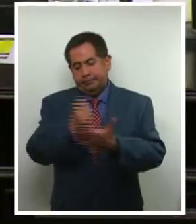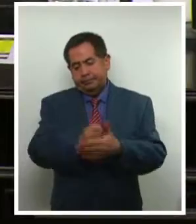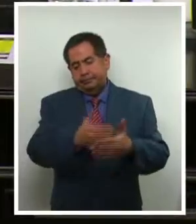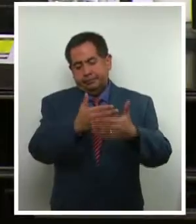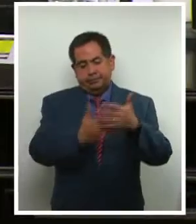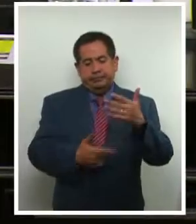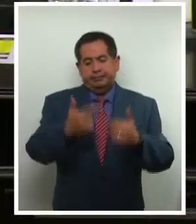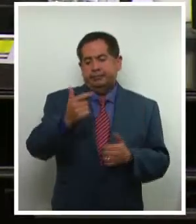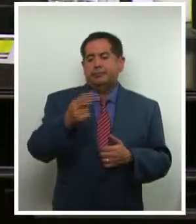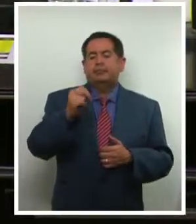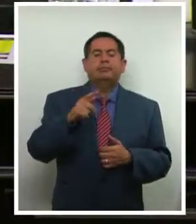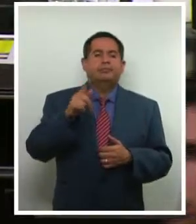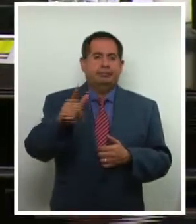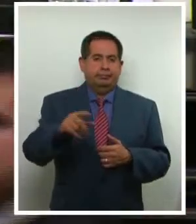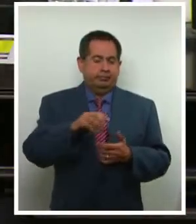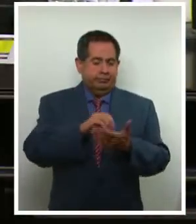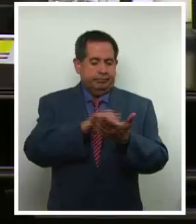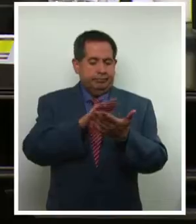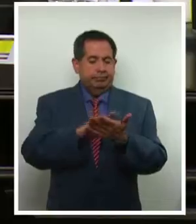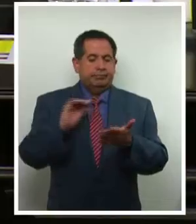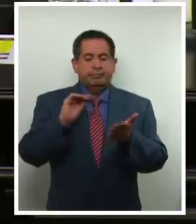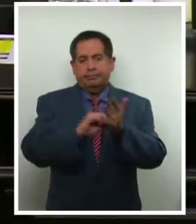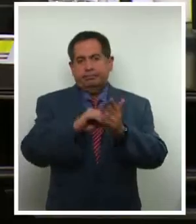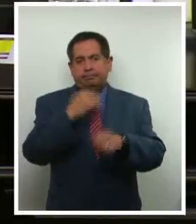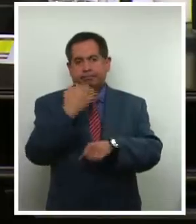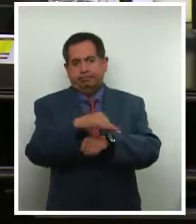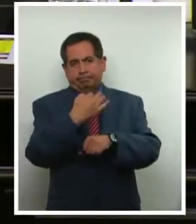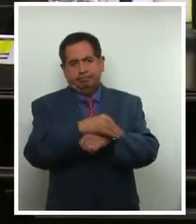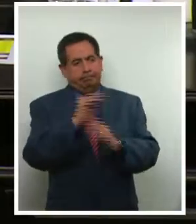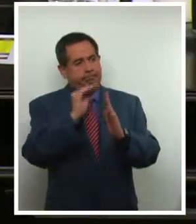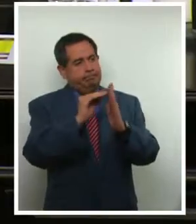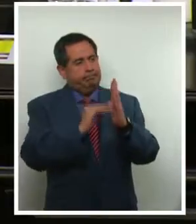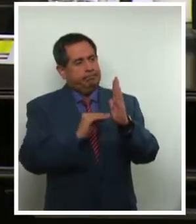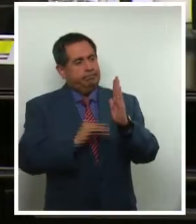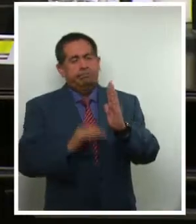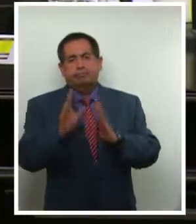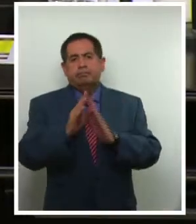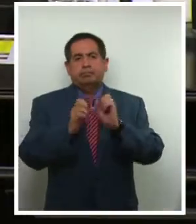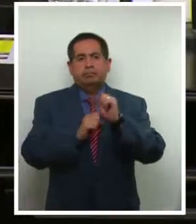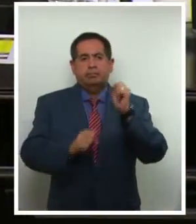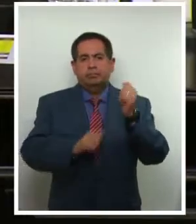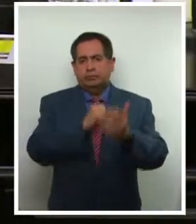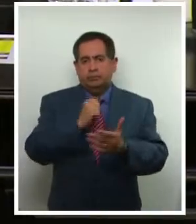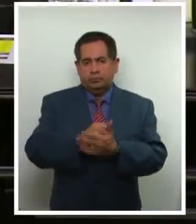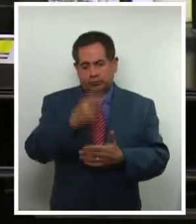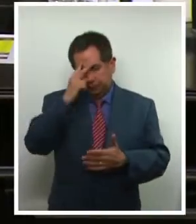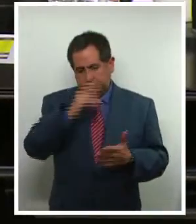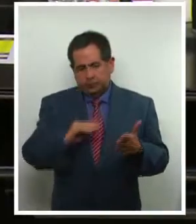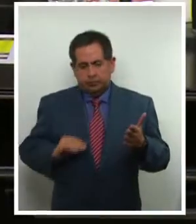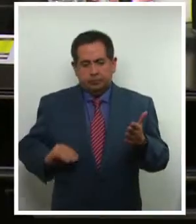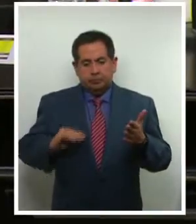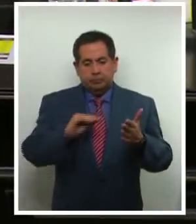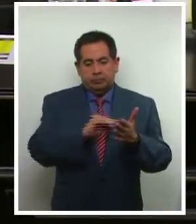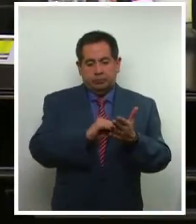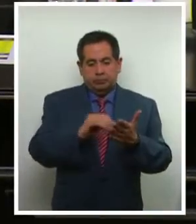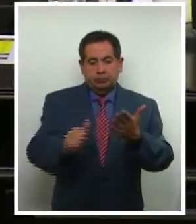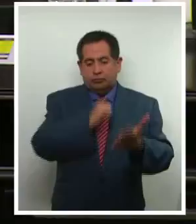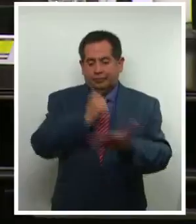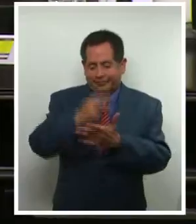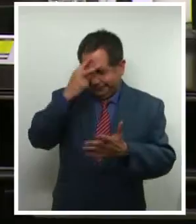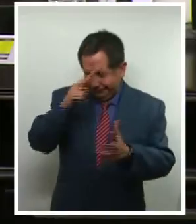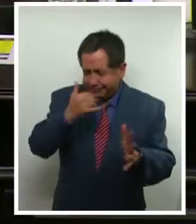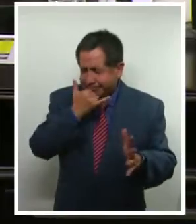en lo general el régimen transitorio de la Constitución Política de los Estados Unidos, de la Ciudad de